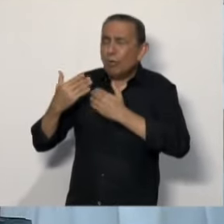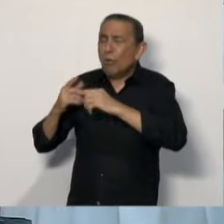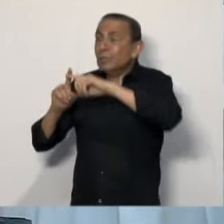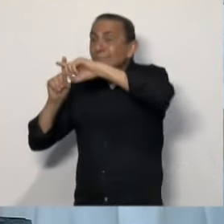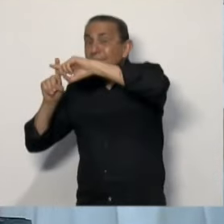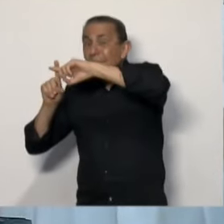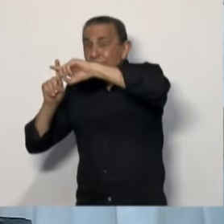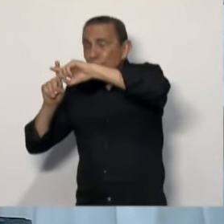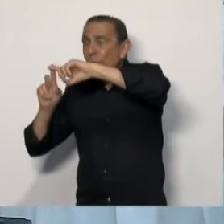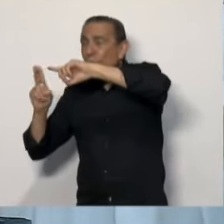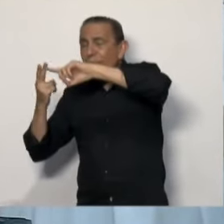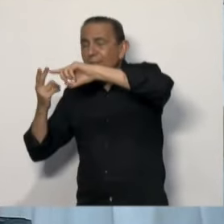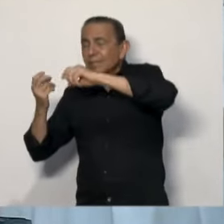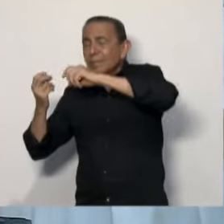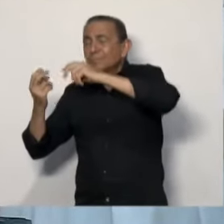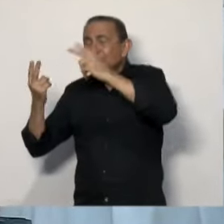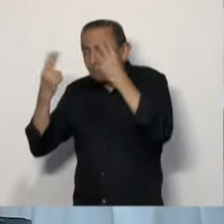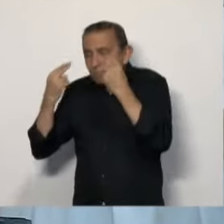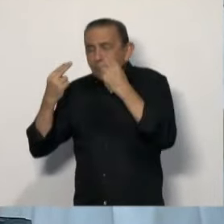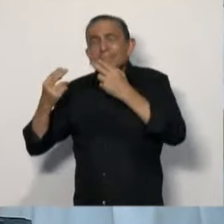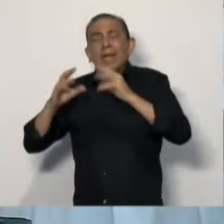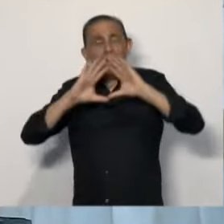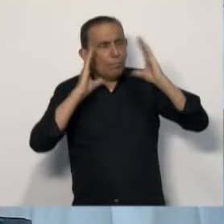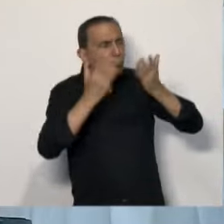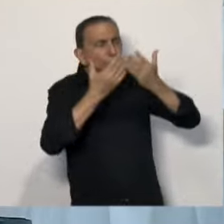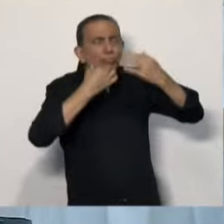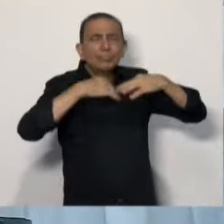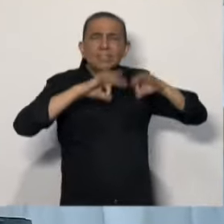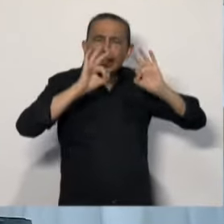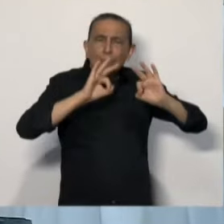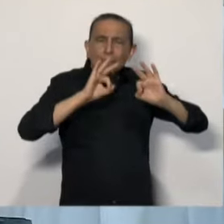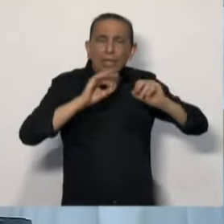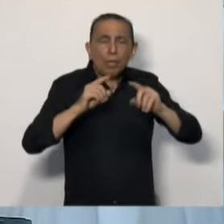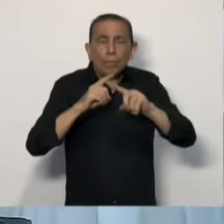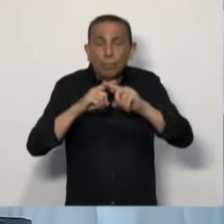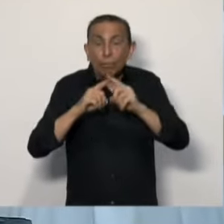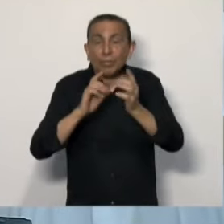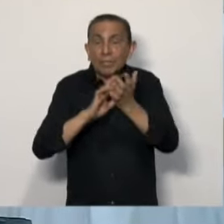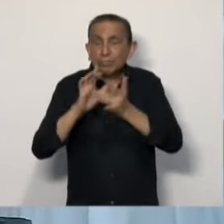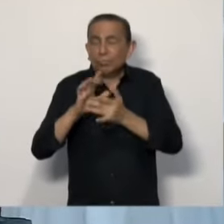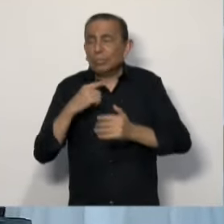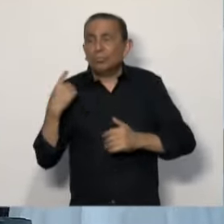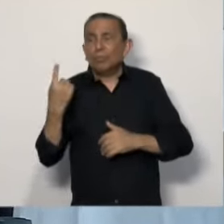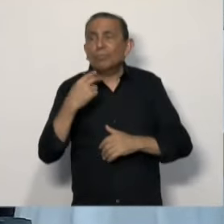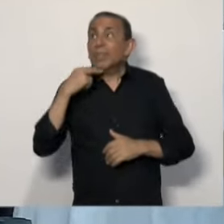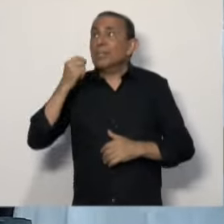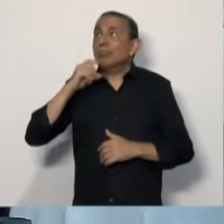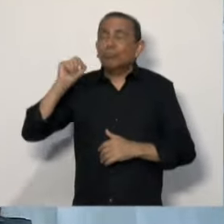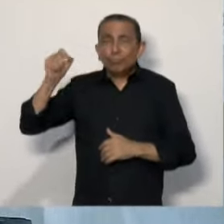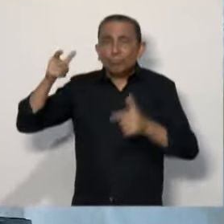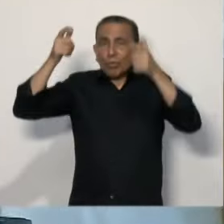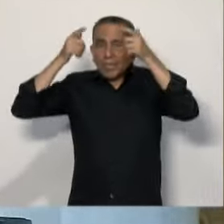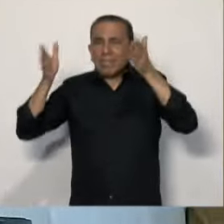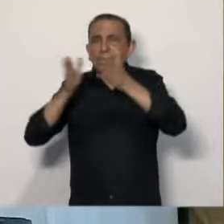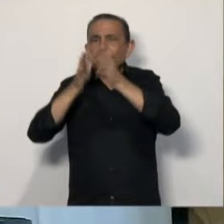Hijo a entregarse a la muerte por la salvación del mundo. Por nuestro Señor Jesucristo, tu Hijo, que vive y reina contigo